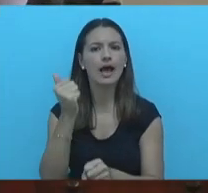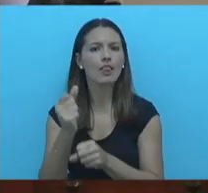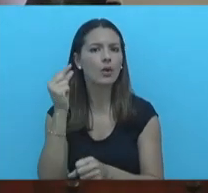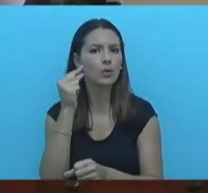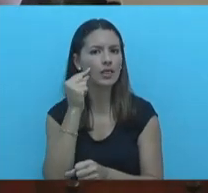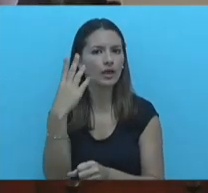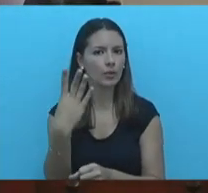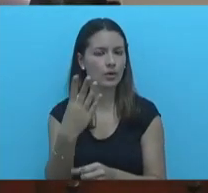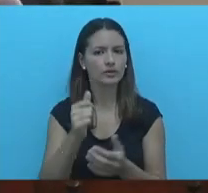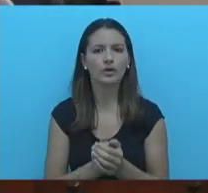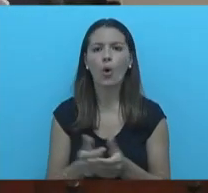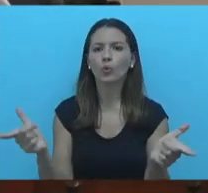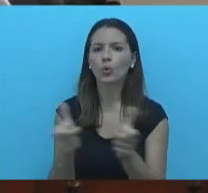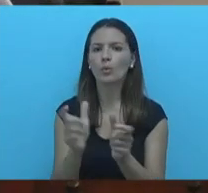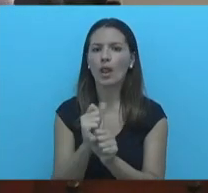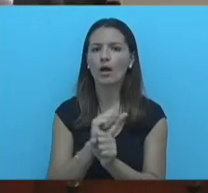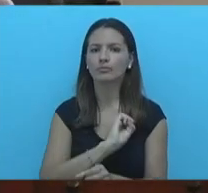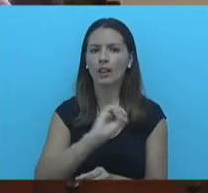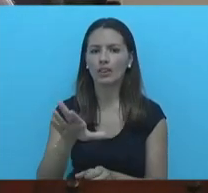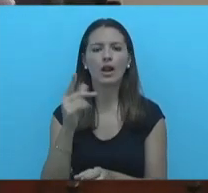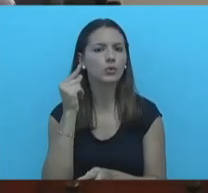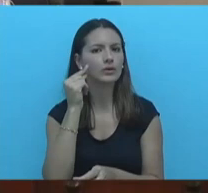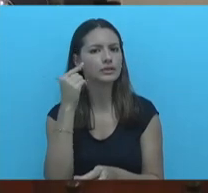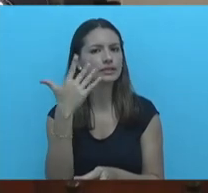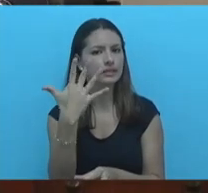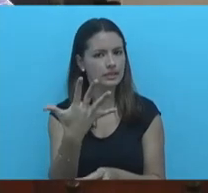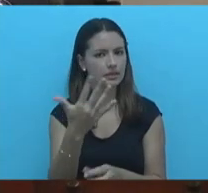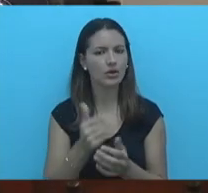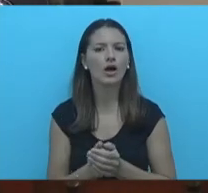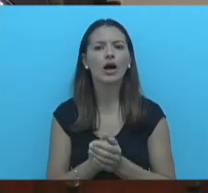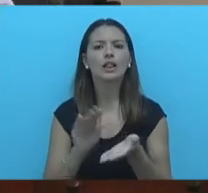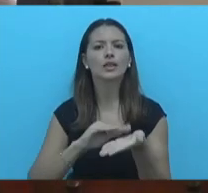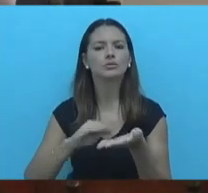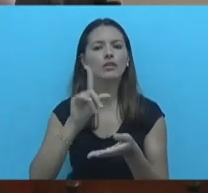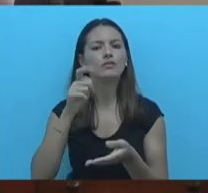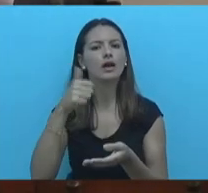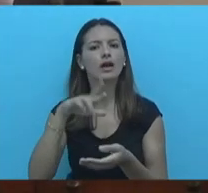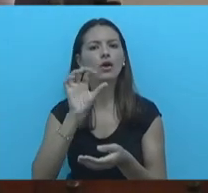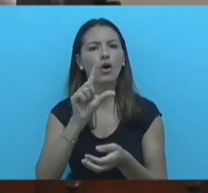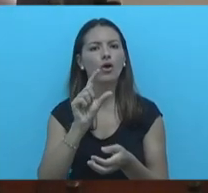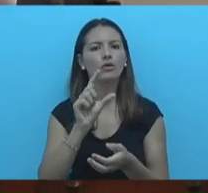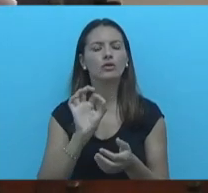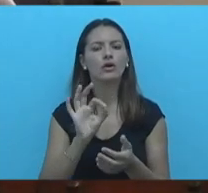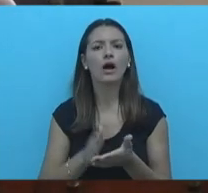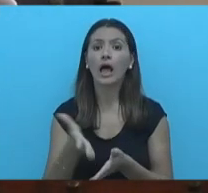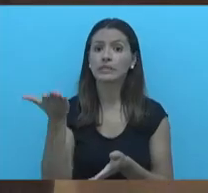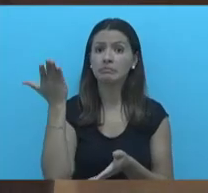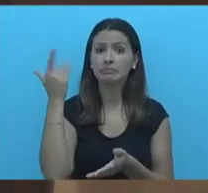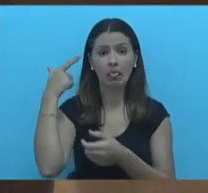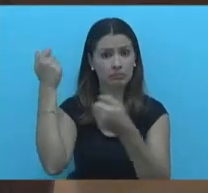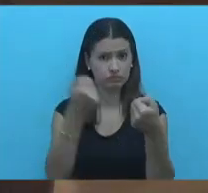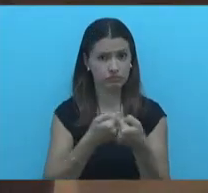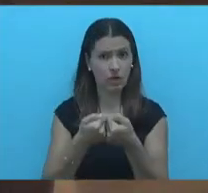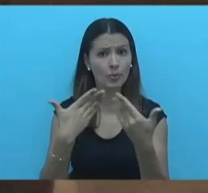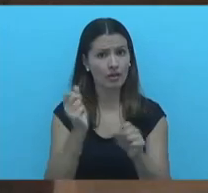asignadas. 45. Diputado Blanco, tiene uso de la palabra. Gracias, señor presidente. Como fue acordado en labor parlamentaria, para que se pueda tratar